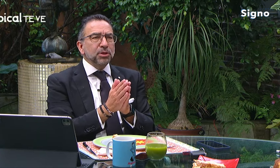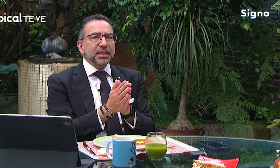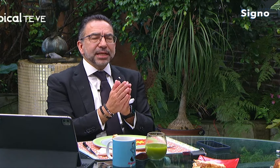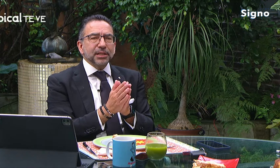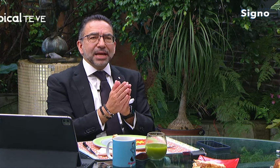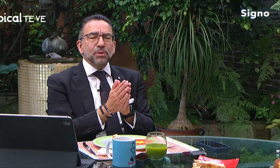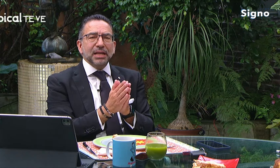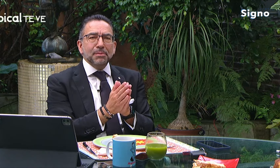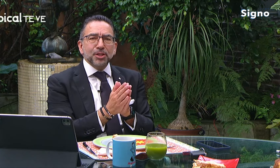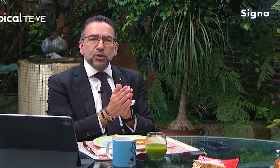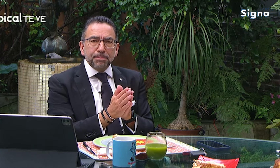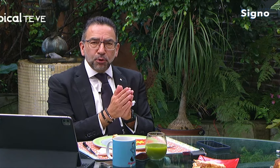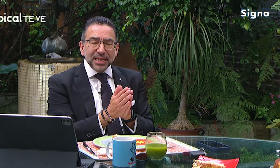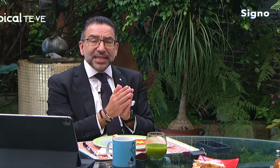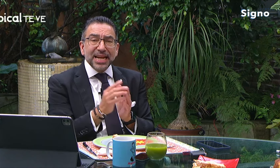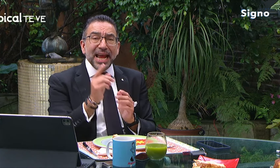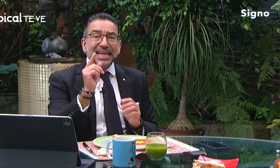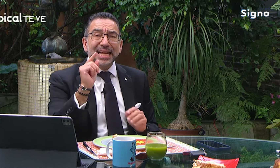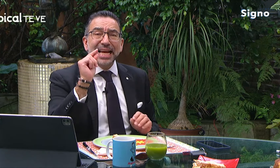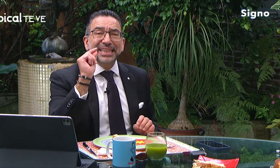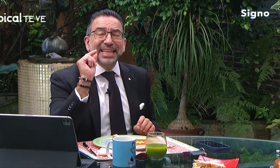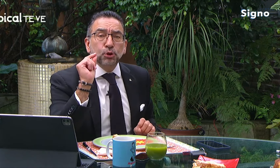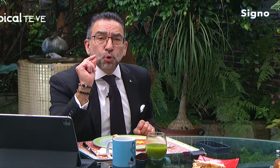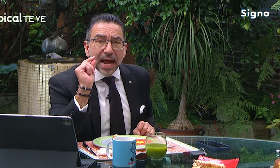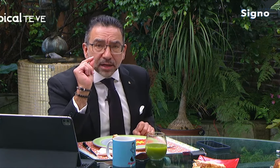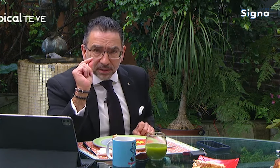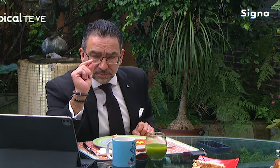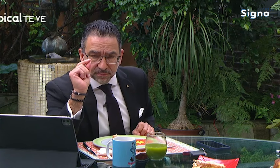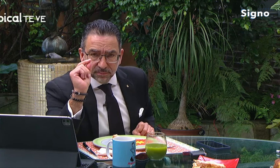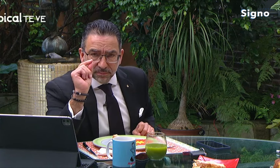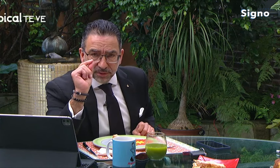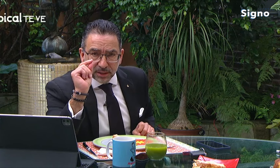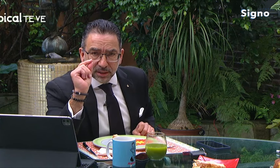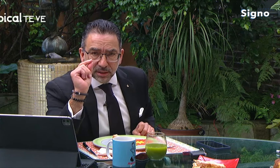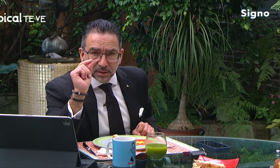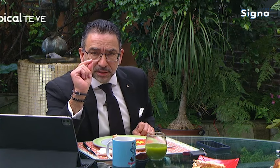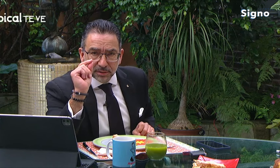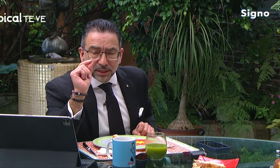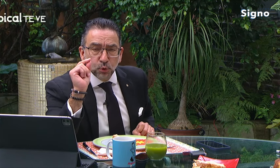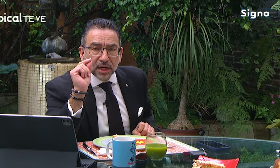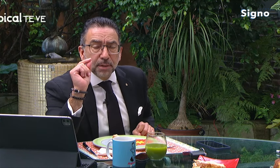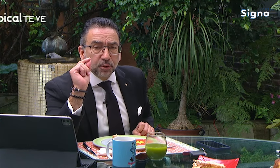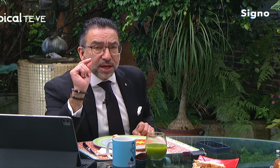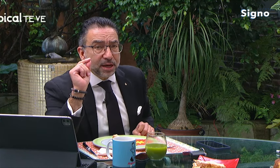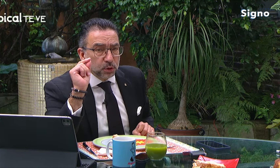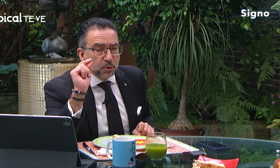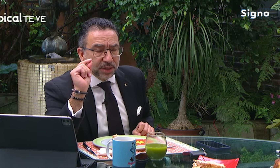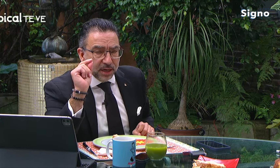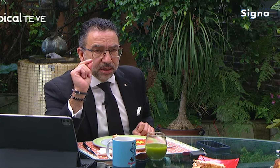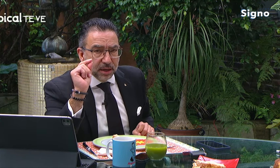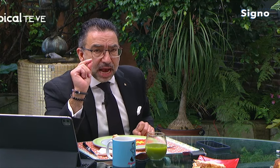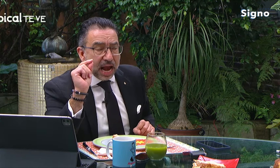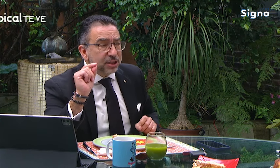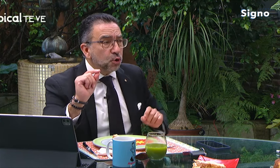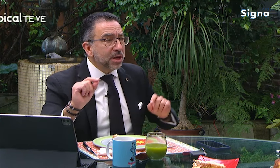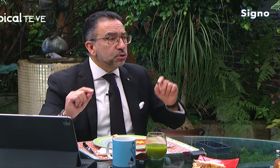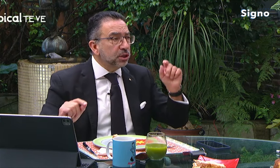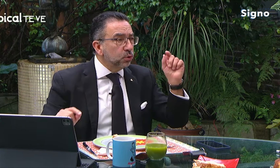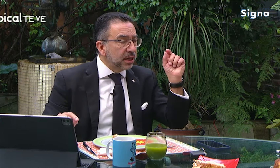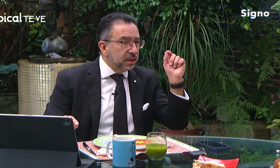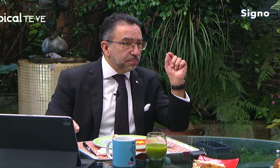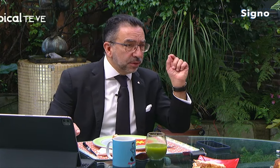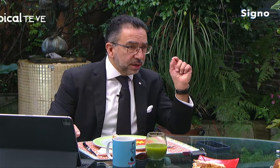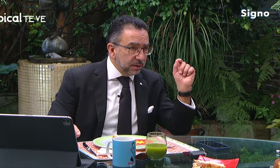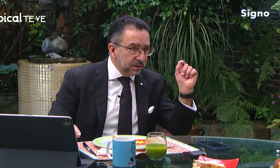que además no entiende que hay una división de poderes, que él es titular, ¿sí? Titular del Poder Ejecutivo Federal. Así como